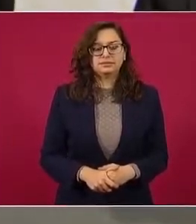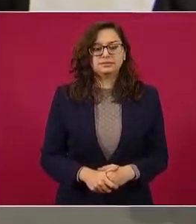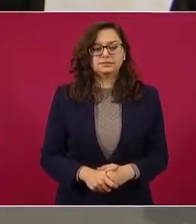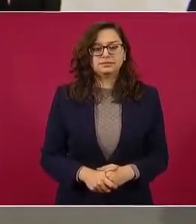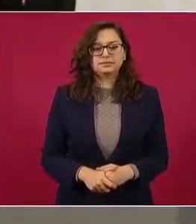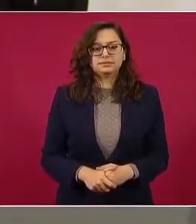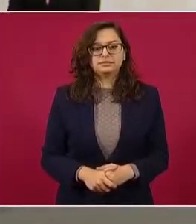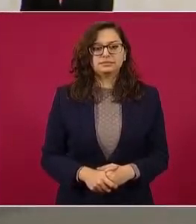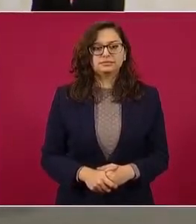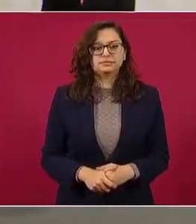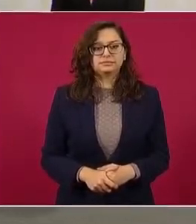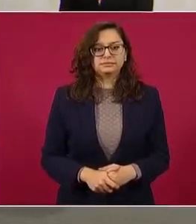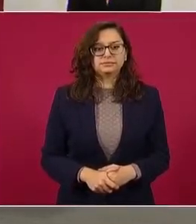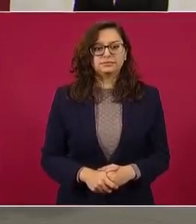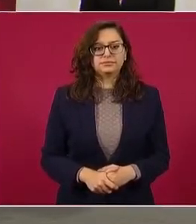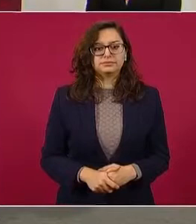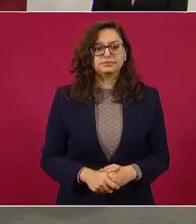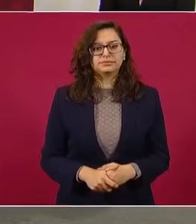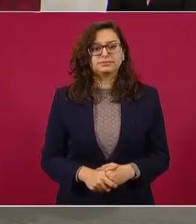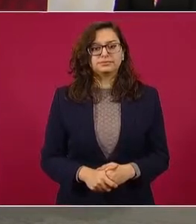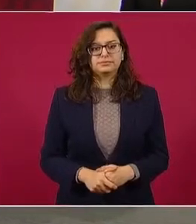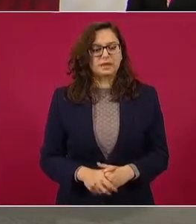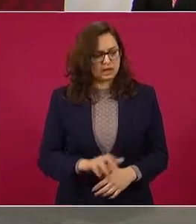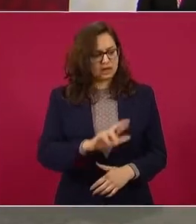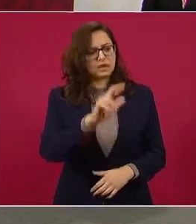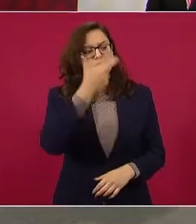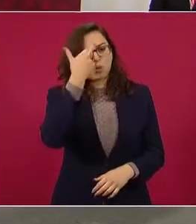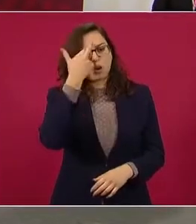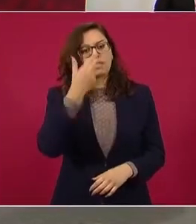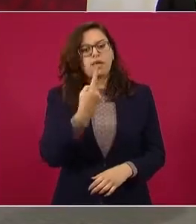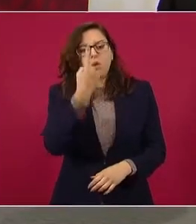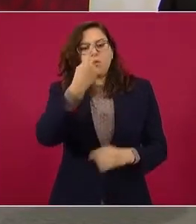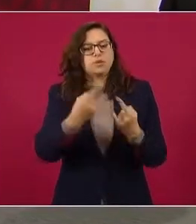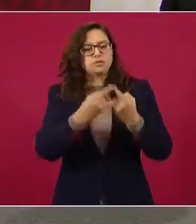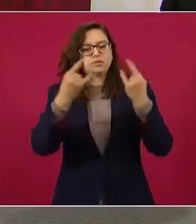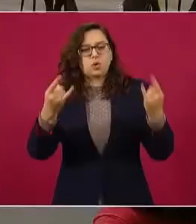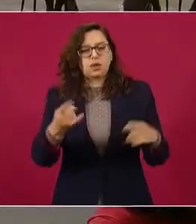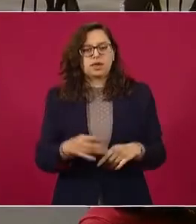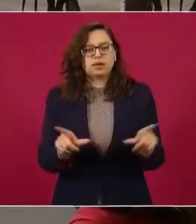Acuérdate de uno, casi que lo puedas contar en breve.